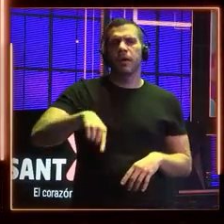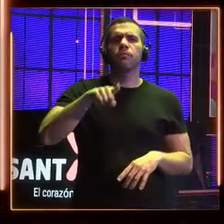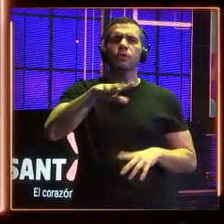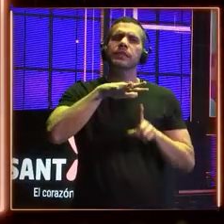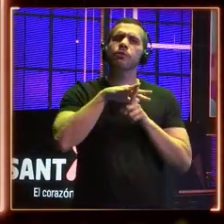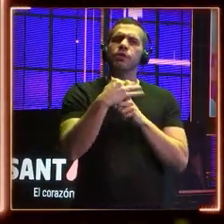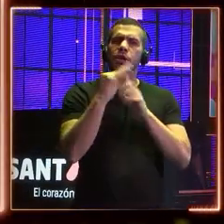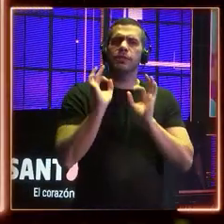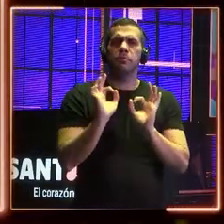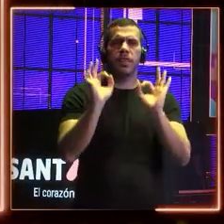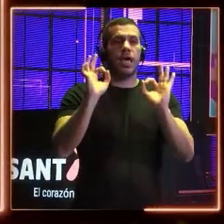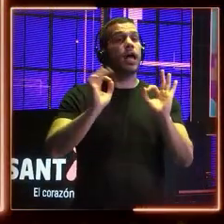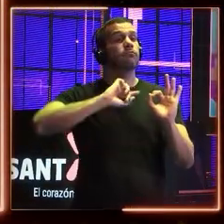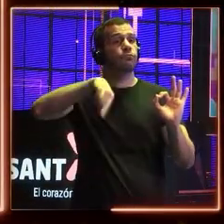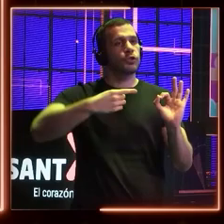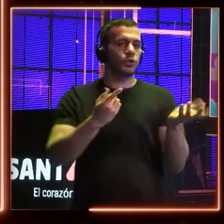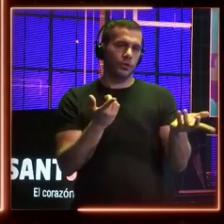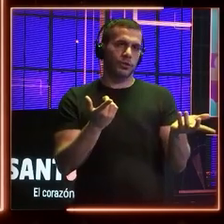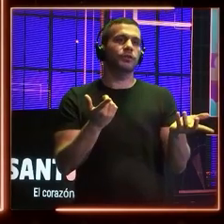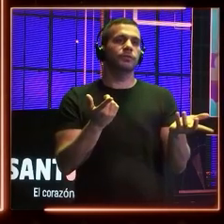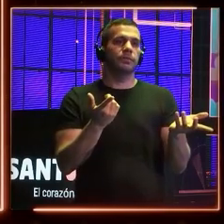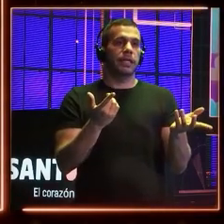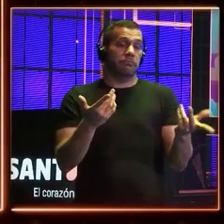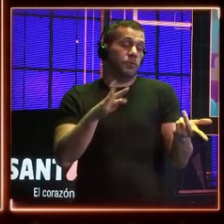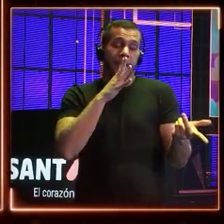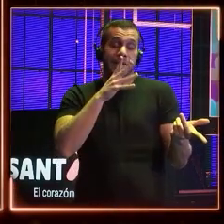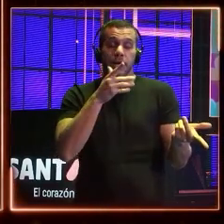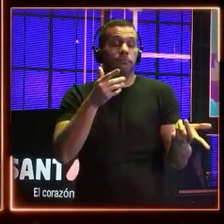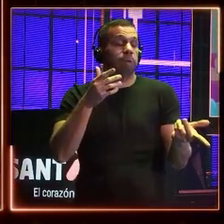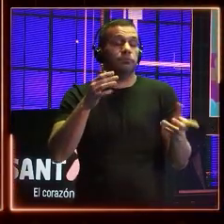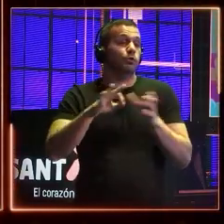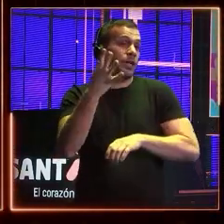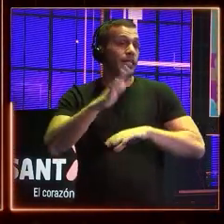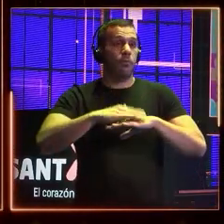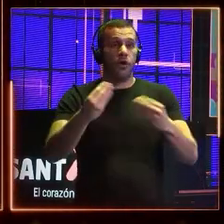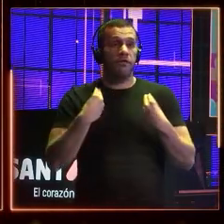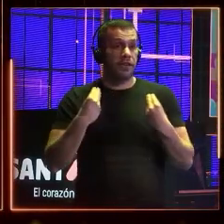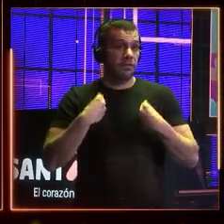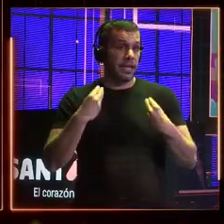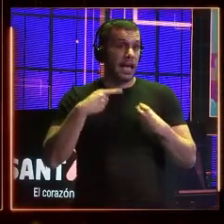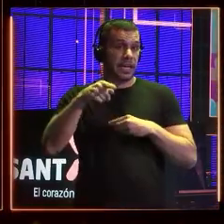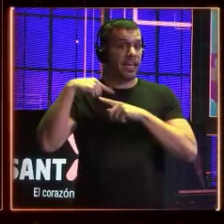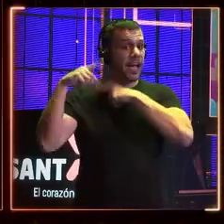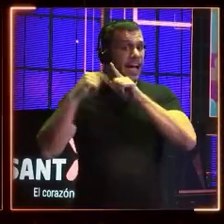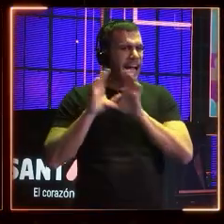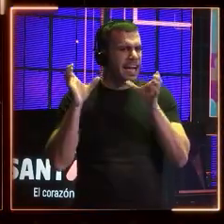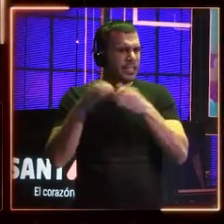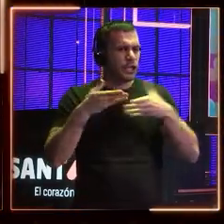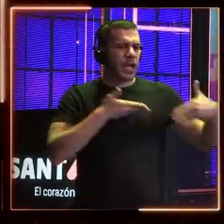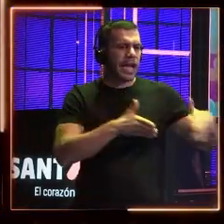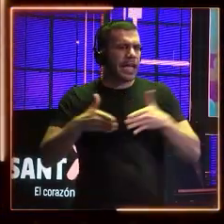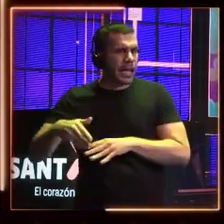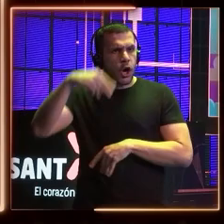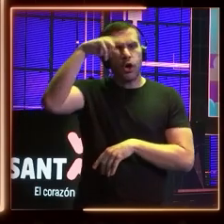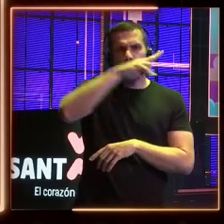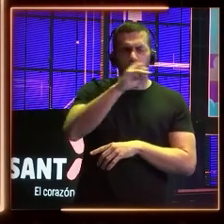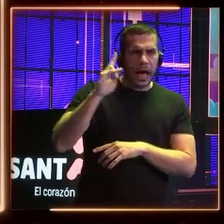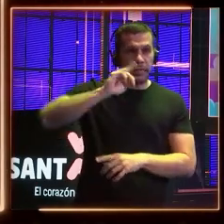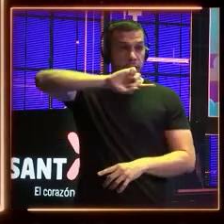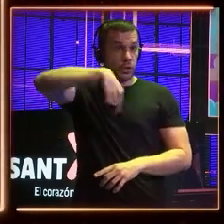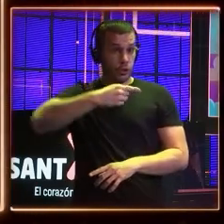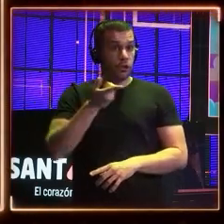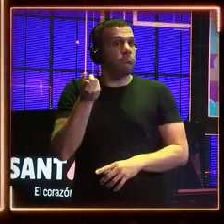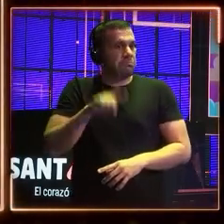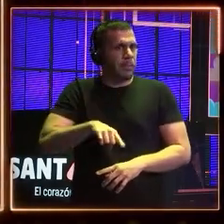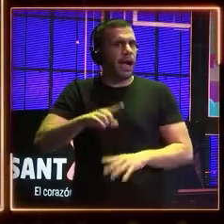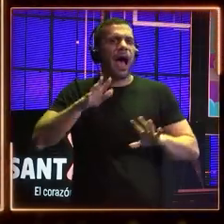especial que hemos tenido la bendición de vivir las generaciones aquí representadas nuestros hijos nuestros padres nosotros mismos estamos